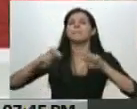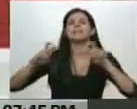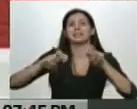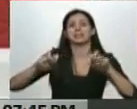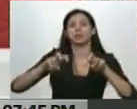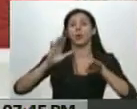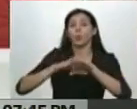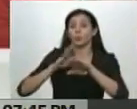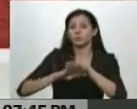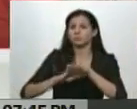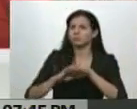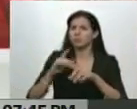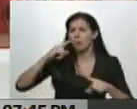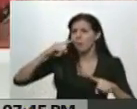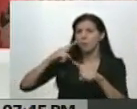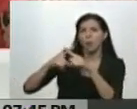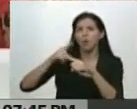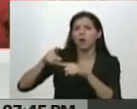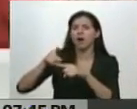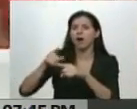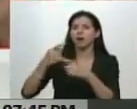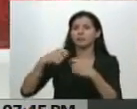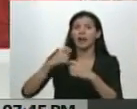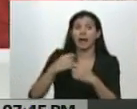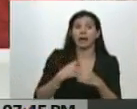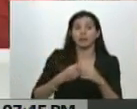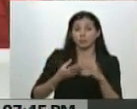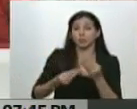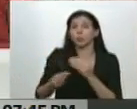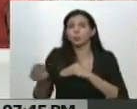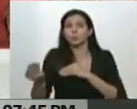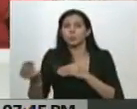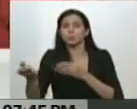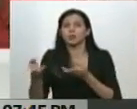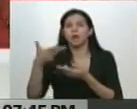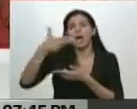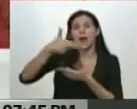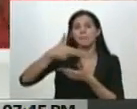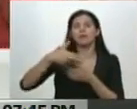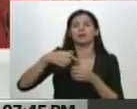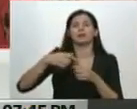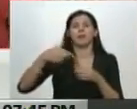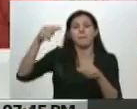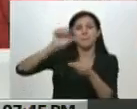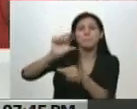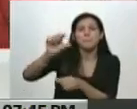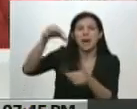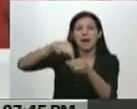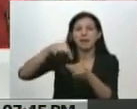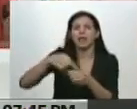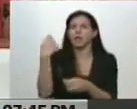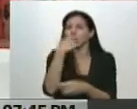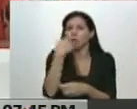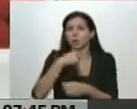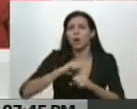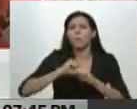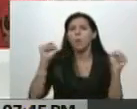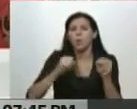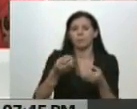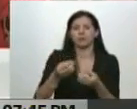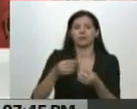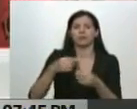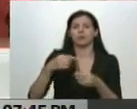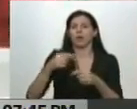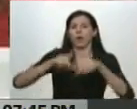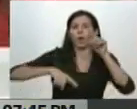ha sorprendido pretendiendo introducir a los penales municiones, droga, objetos de